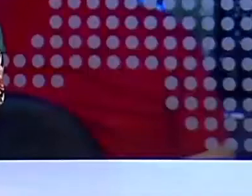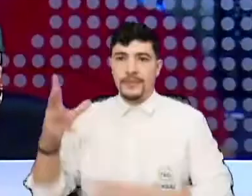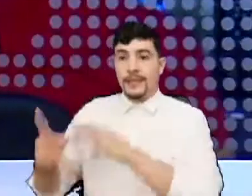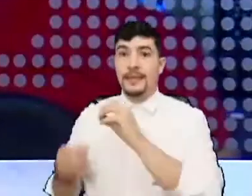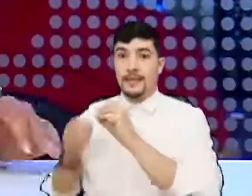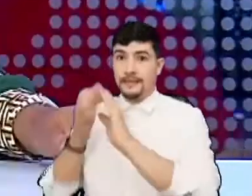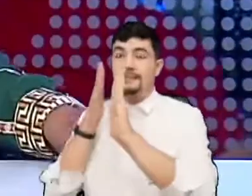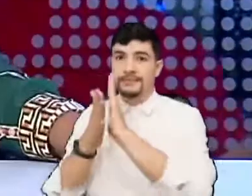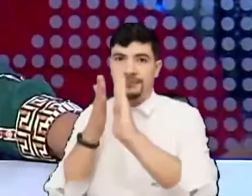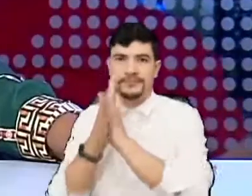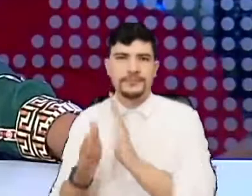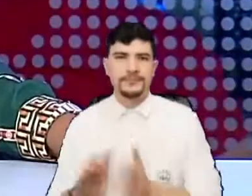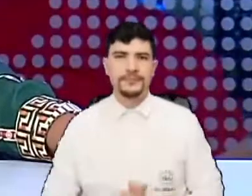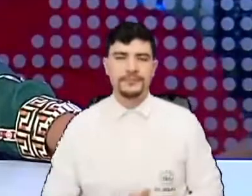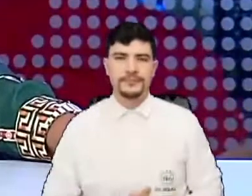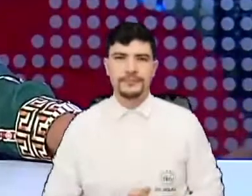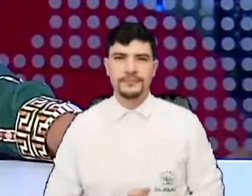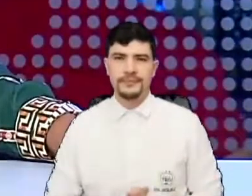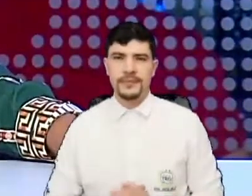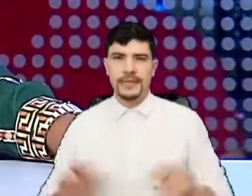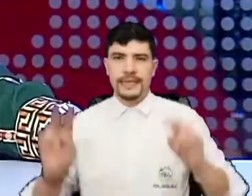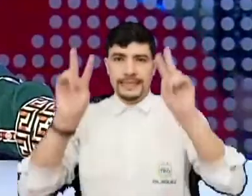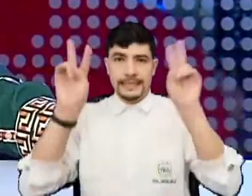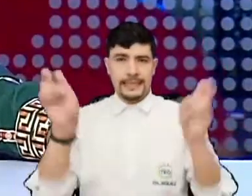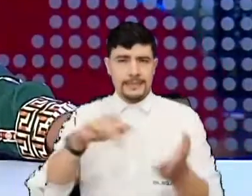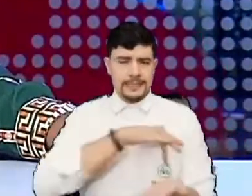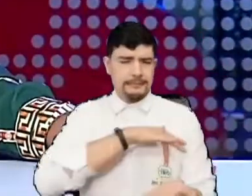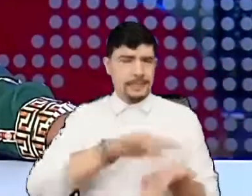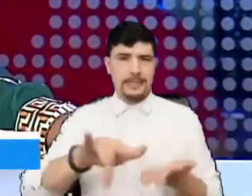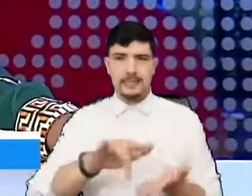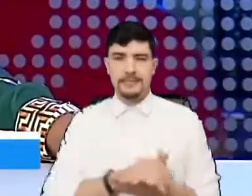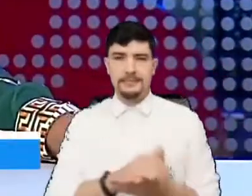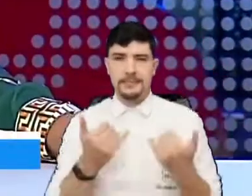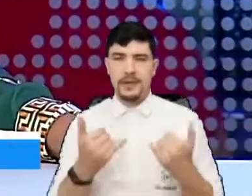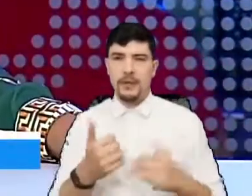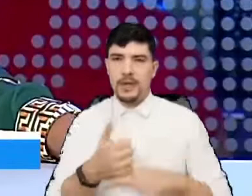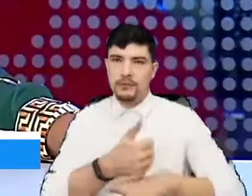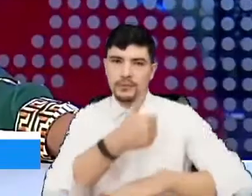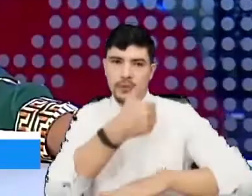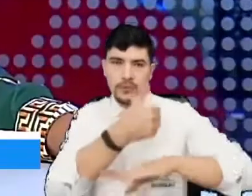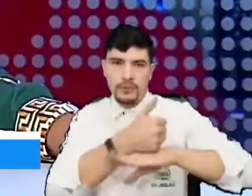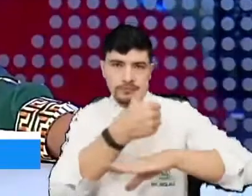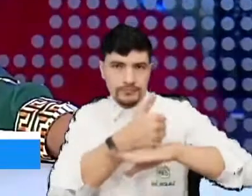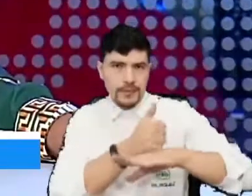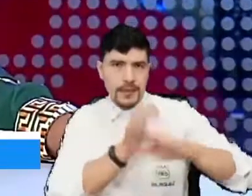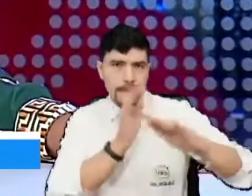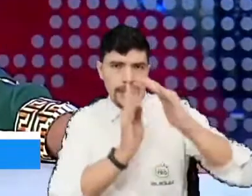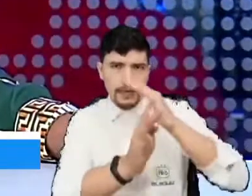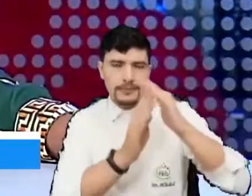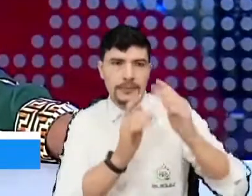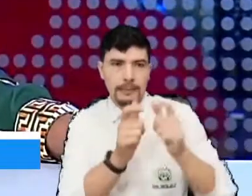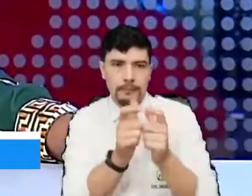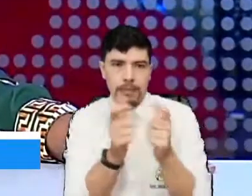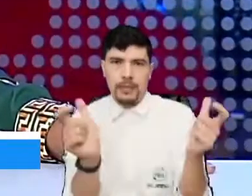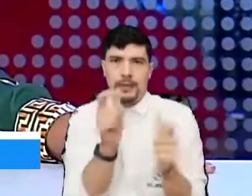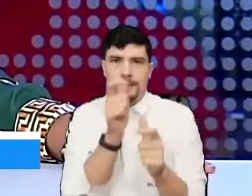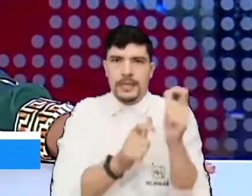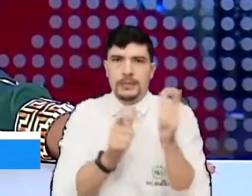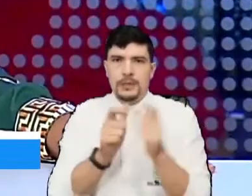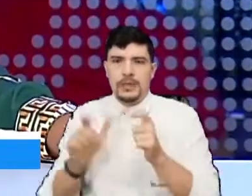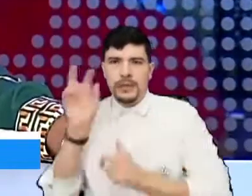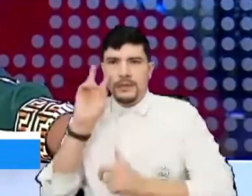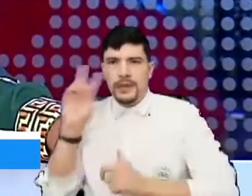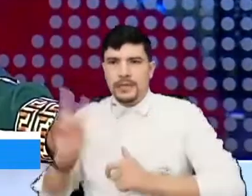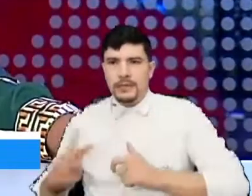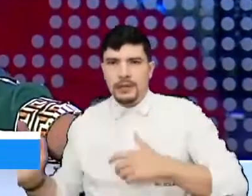En alerta continúan las autoridades migratorias durante esta semana ante el desbordamiento de migrantes venezolanos que siguen llegando al